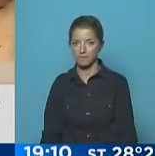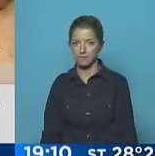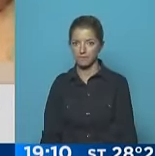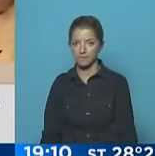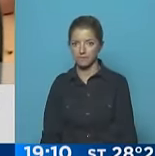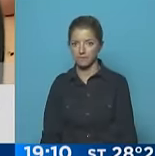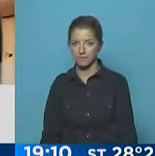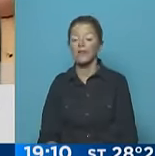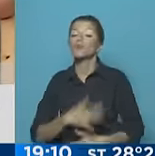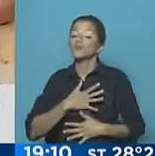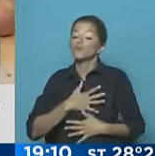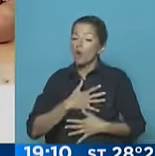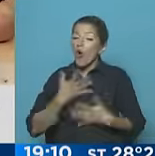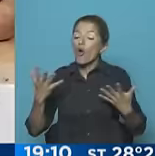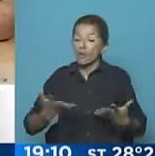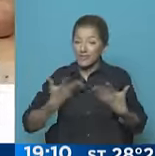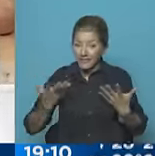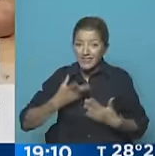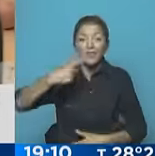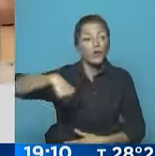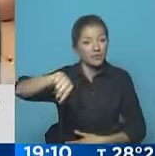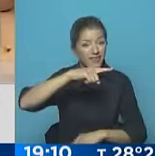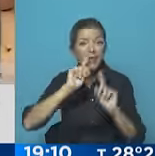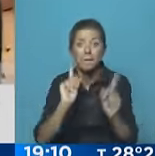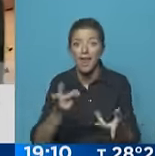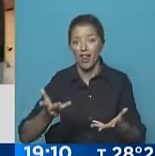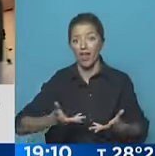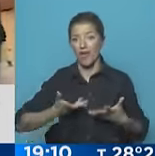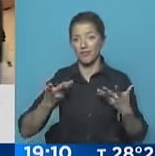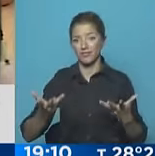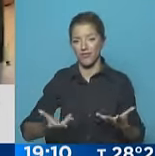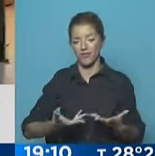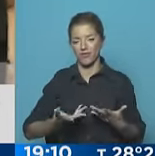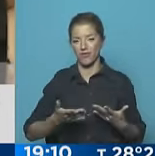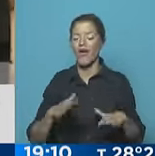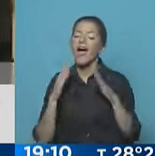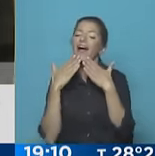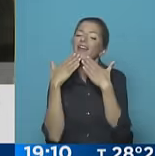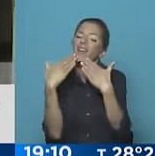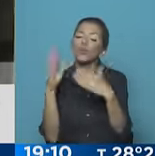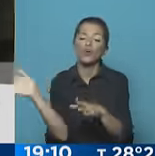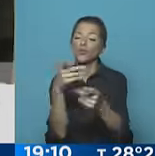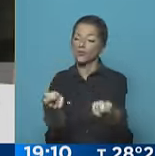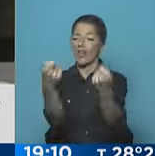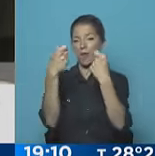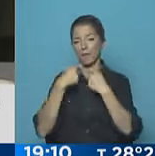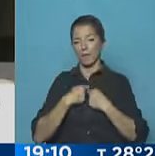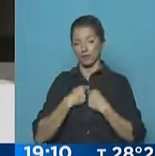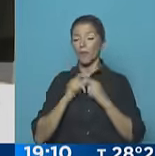Yo me alegro de que ustedes se alegren y les agradezco muchísimo el apoyo que me mantuvo en